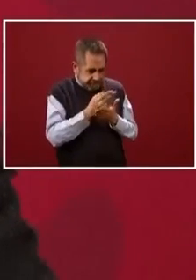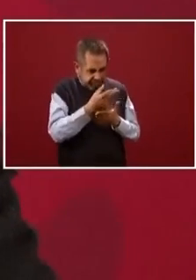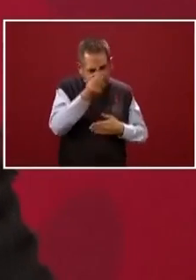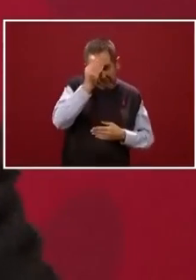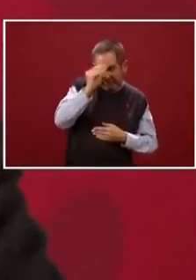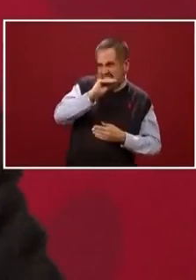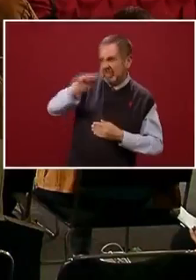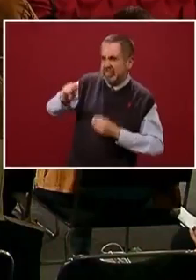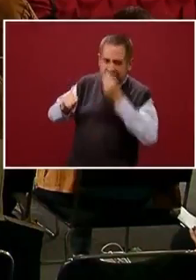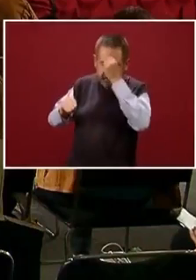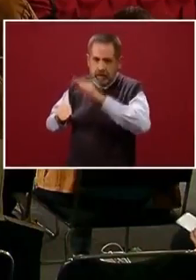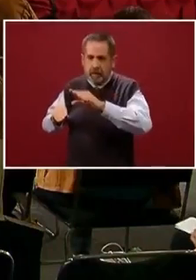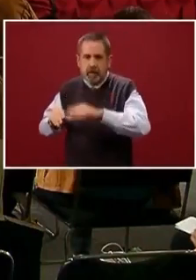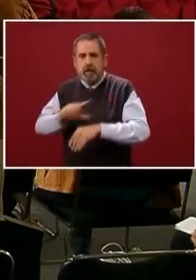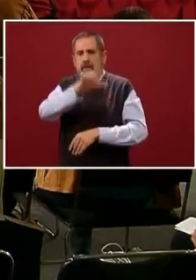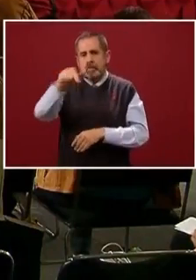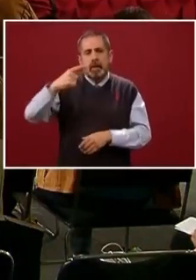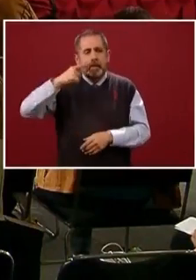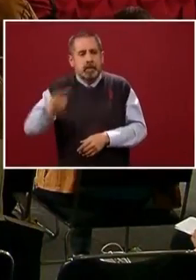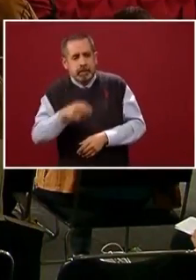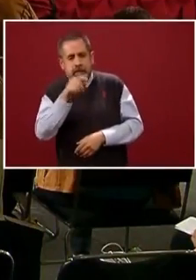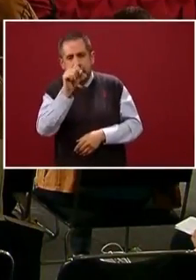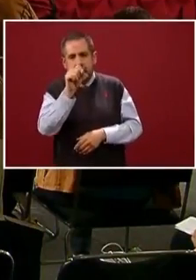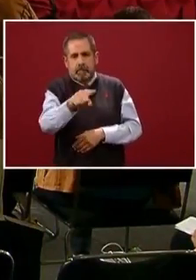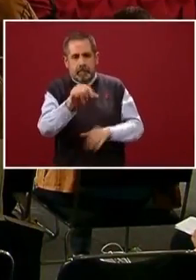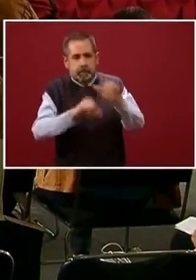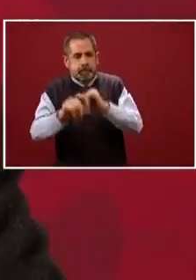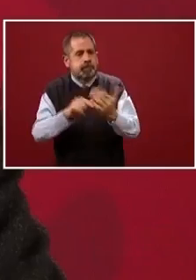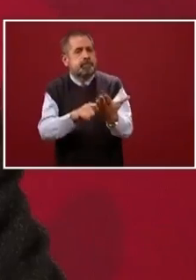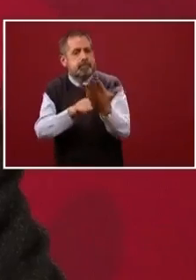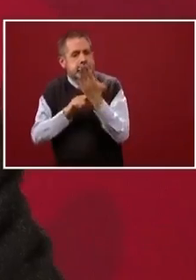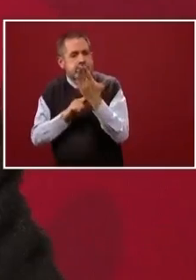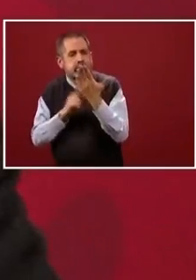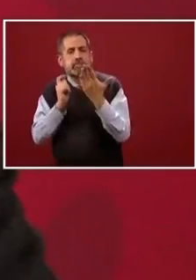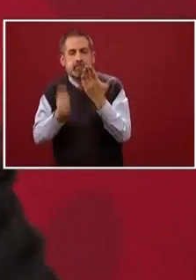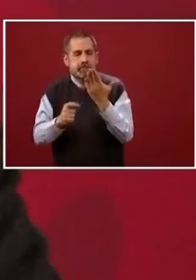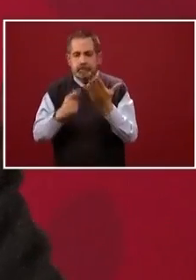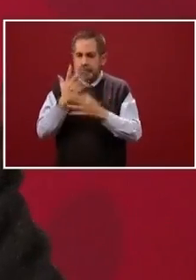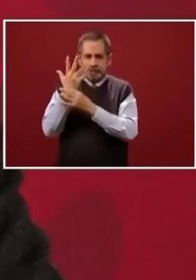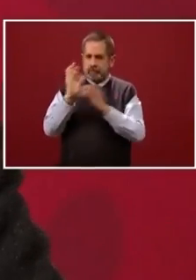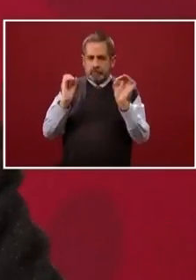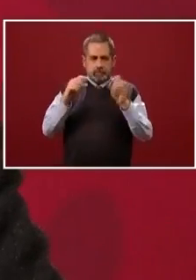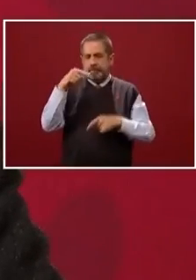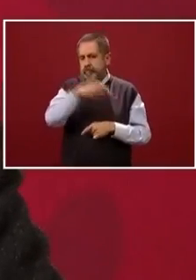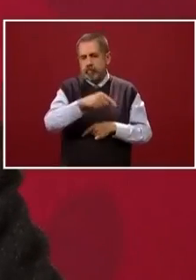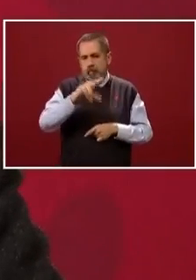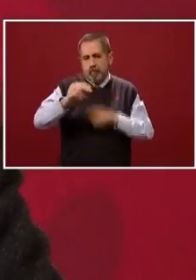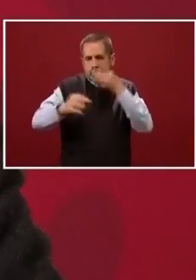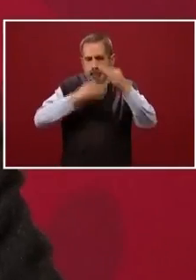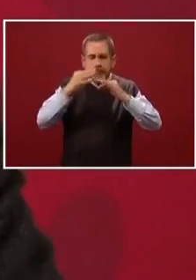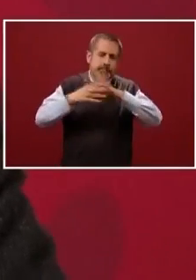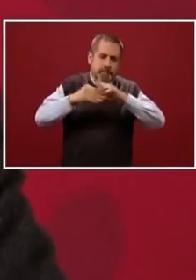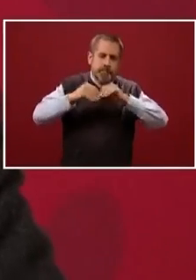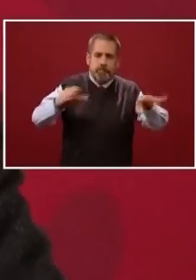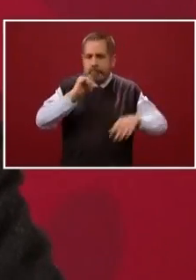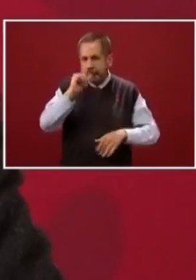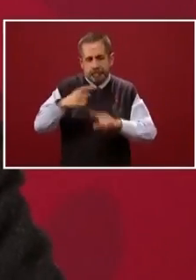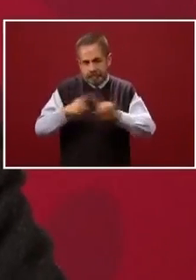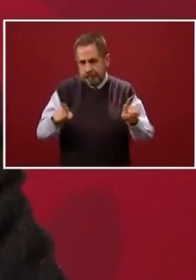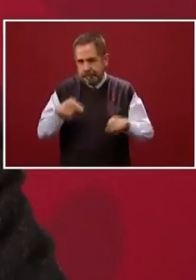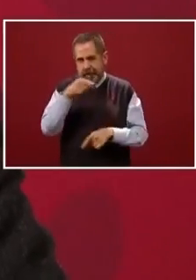después ellos puedan demostrar de manera creíble a la sociedad que ellos no fueron quienes circularon esta noticia o esta